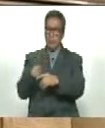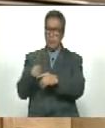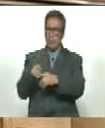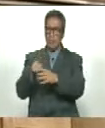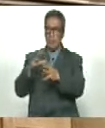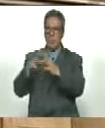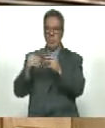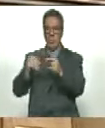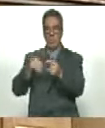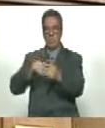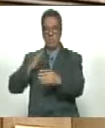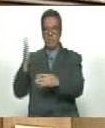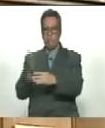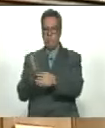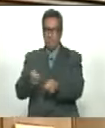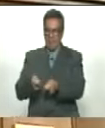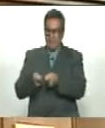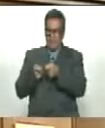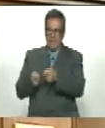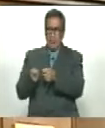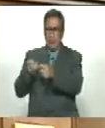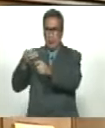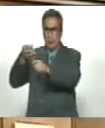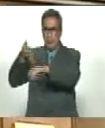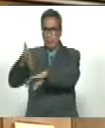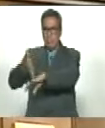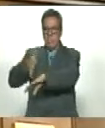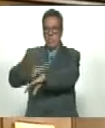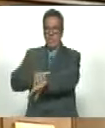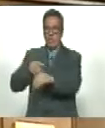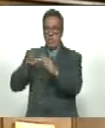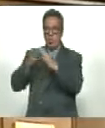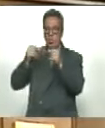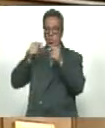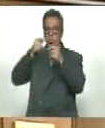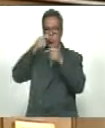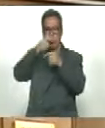daño que intentó doblegar a todo un pueblo,